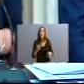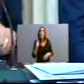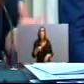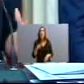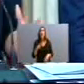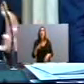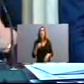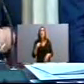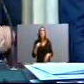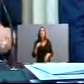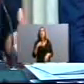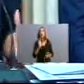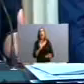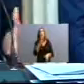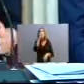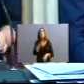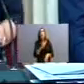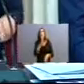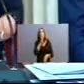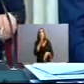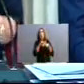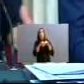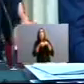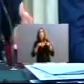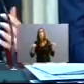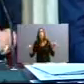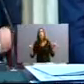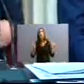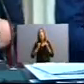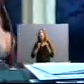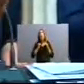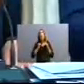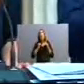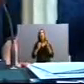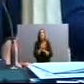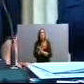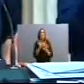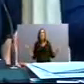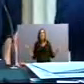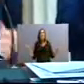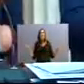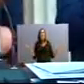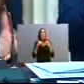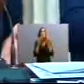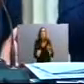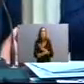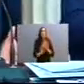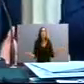esos pusilámines vegetativos que están ahí haciendo la plancha y que no les importa nada.